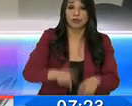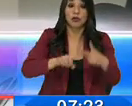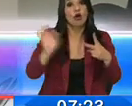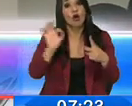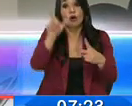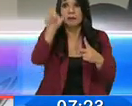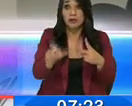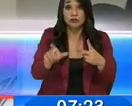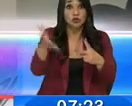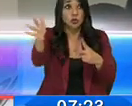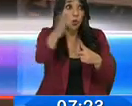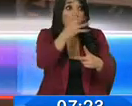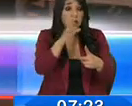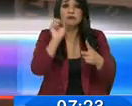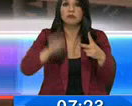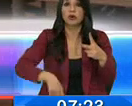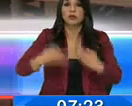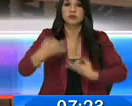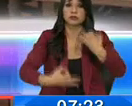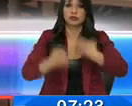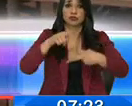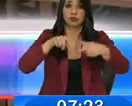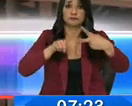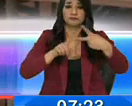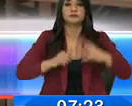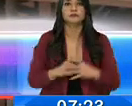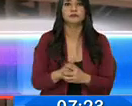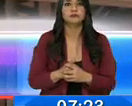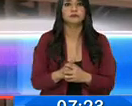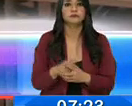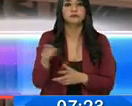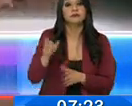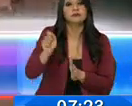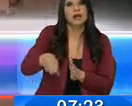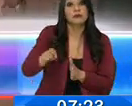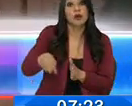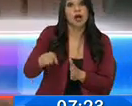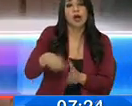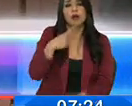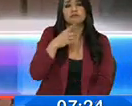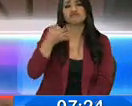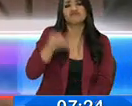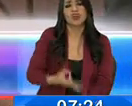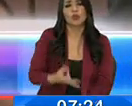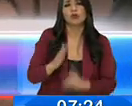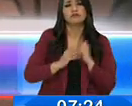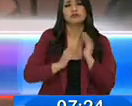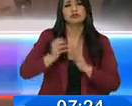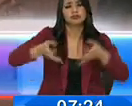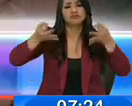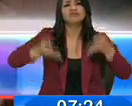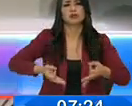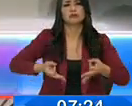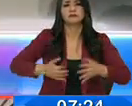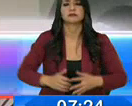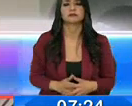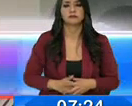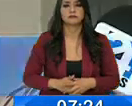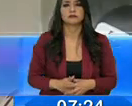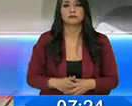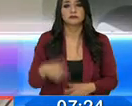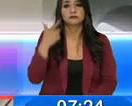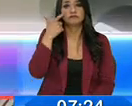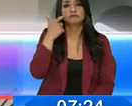de ser juzgado en ausencia. La defensa de algunos de los imputados seguros que saldrán bien librados de esta acusación. Porque lo único que